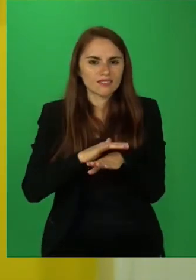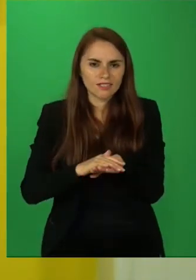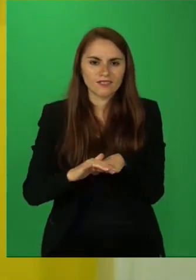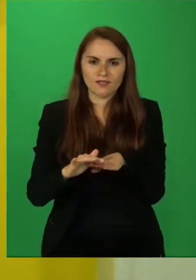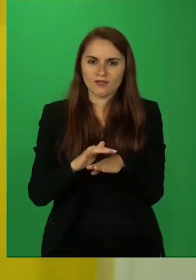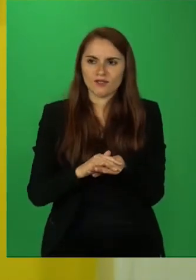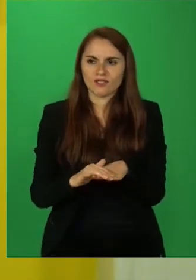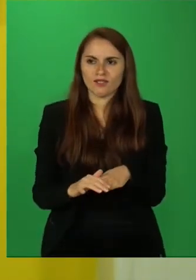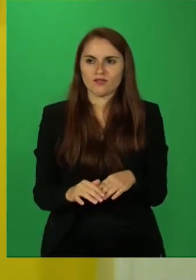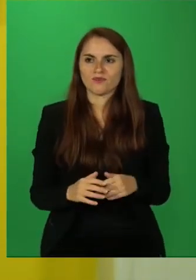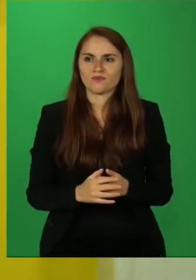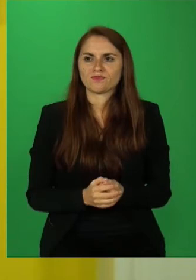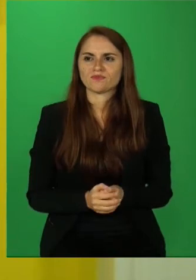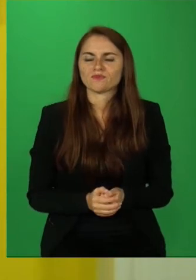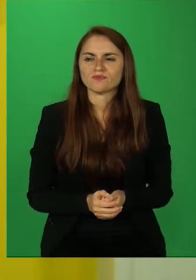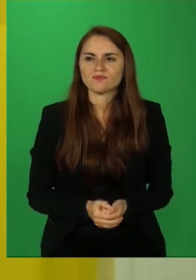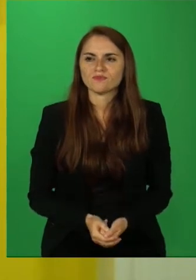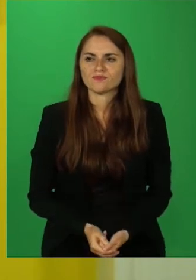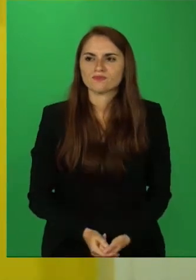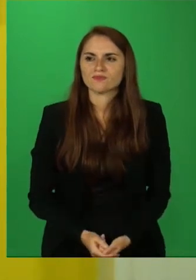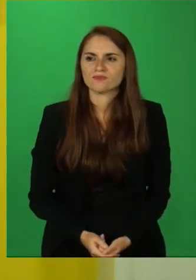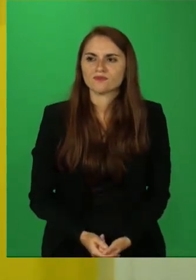tranquilo, todo va a estar bien.